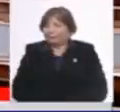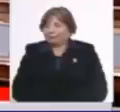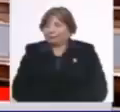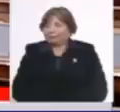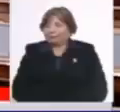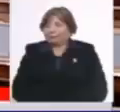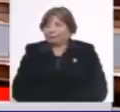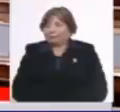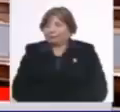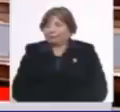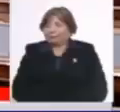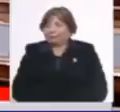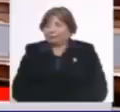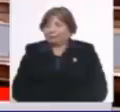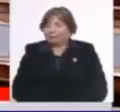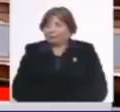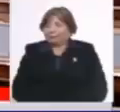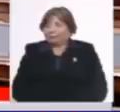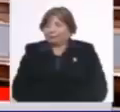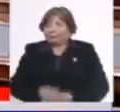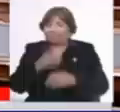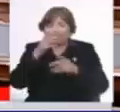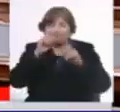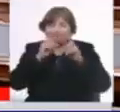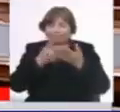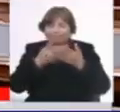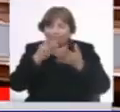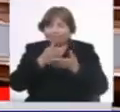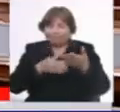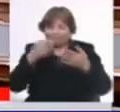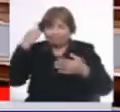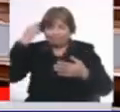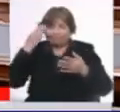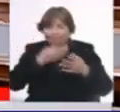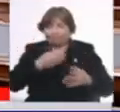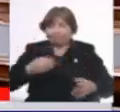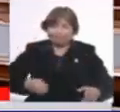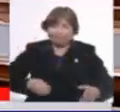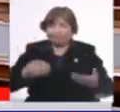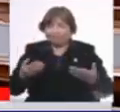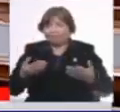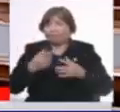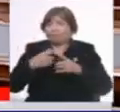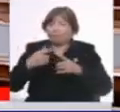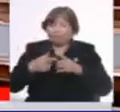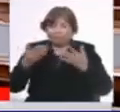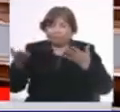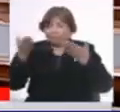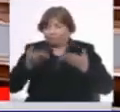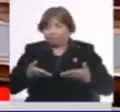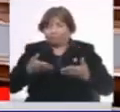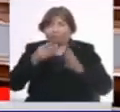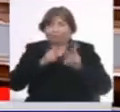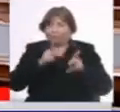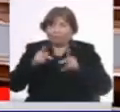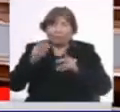por su intermedio, le he hecho... La seguridad ciudadana es parte de una política de Estado, ¿no es cierto? Entonces, vienen con un